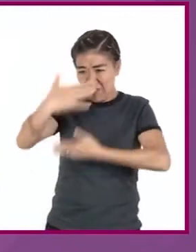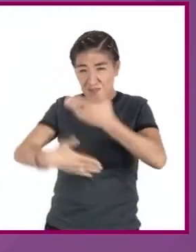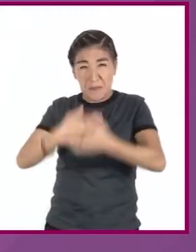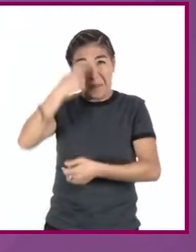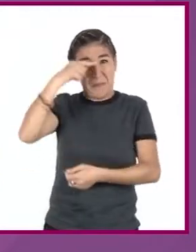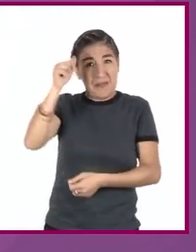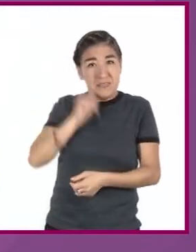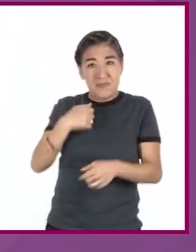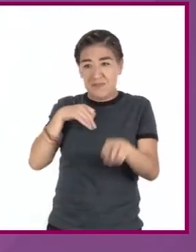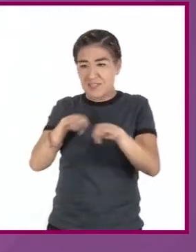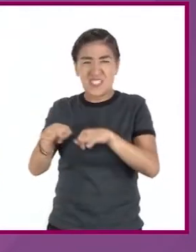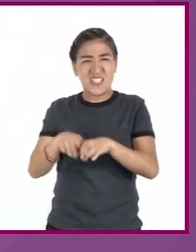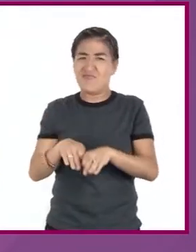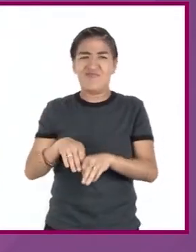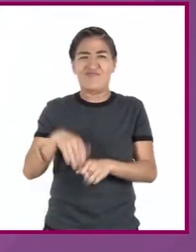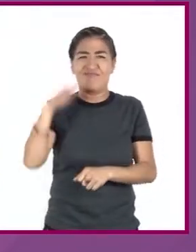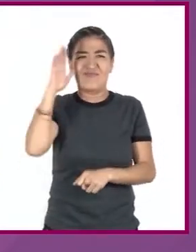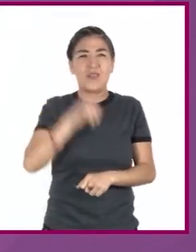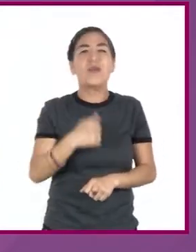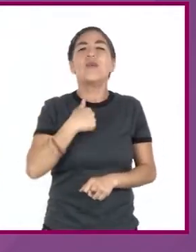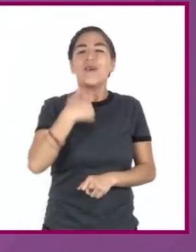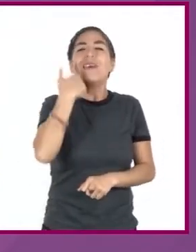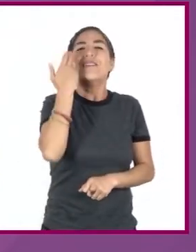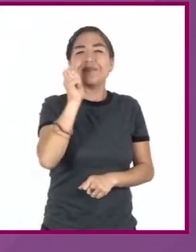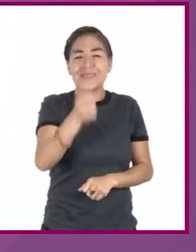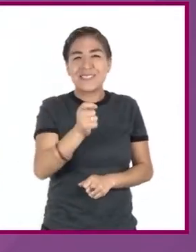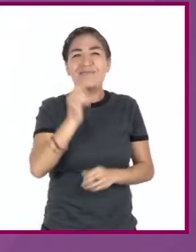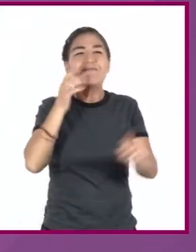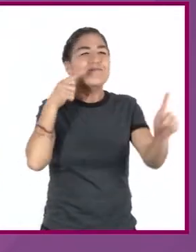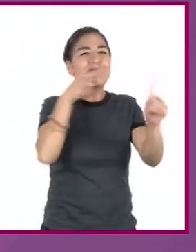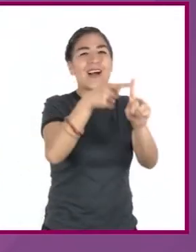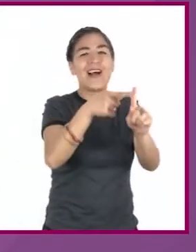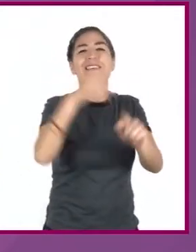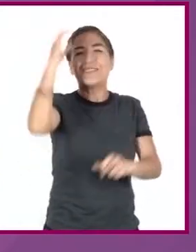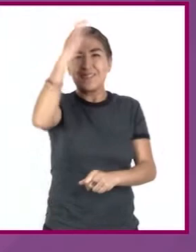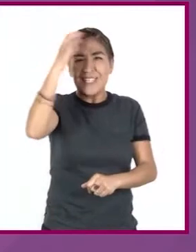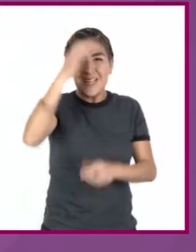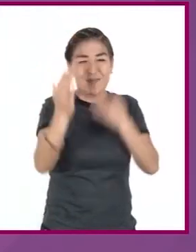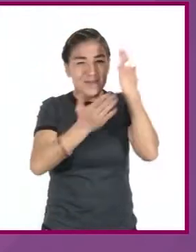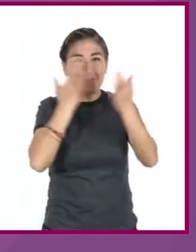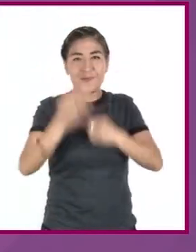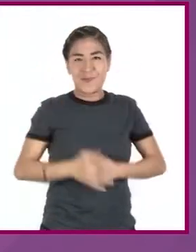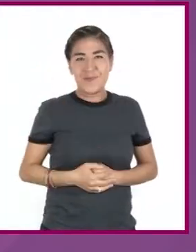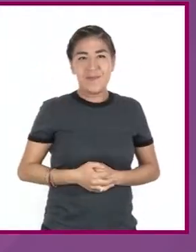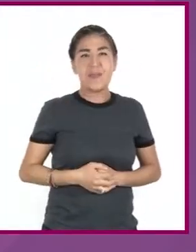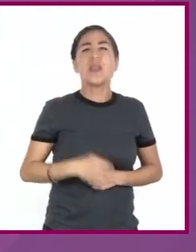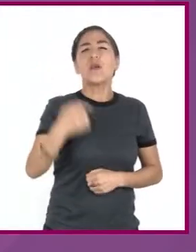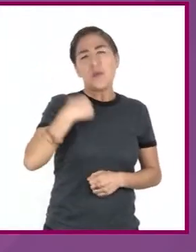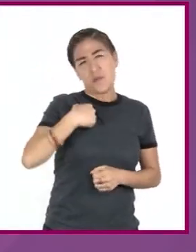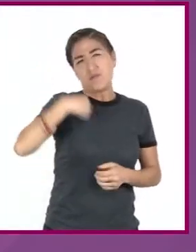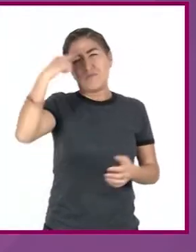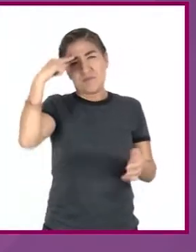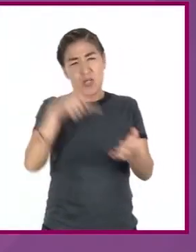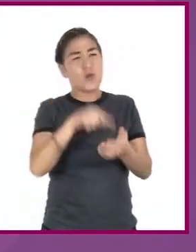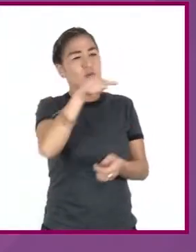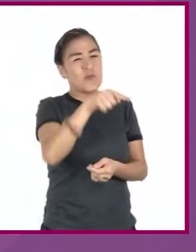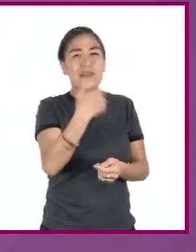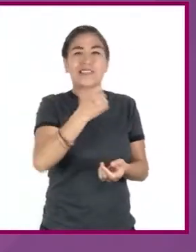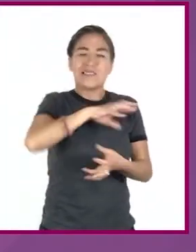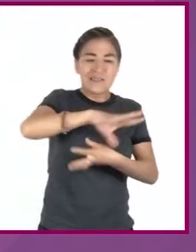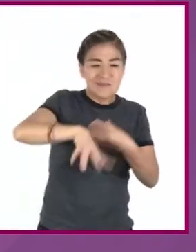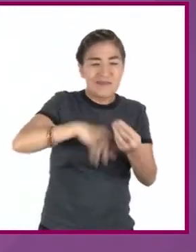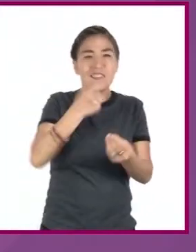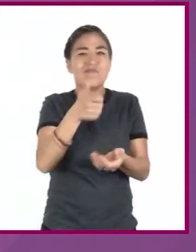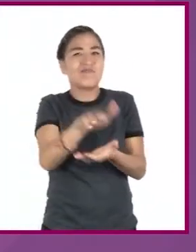de mi vida. Yo quería ser un científico. Wow. Me imagino que los escasos recursos económicos